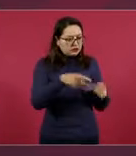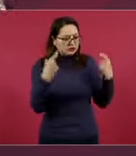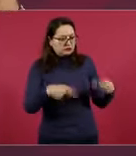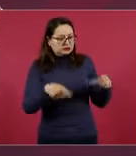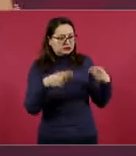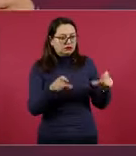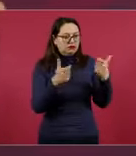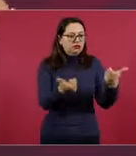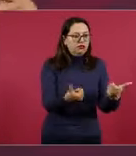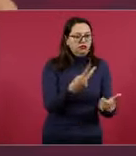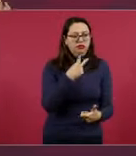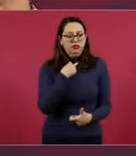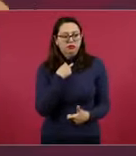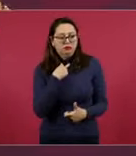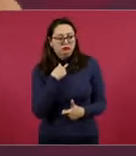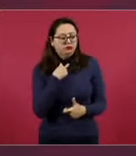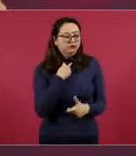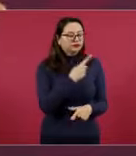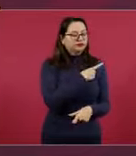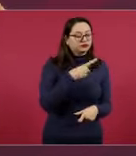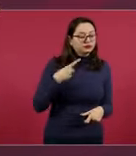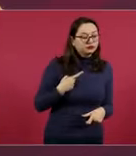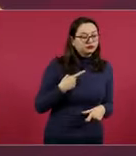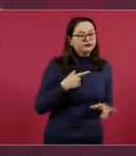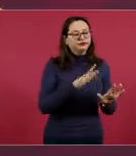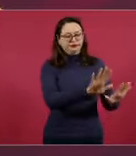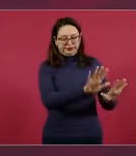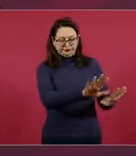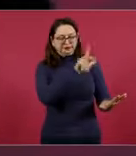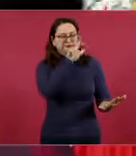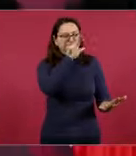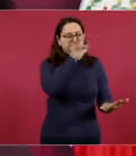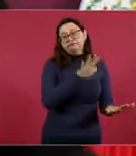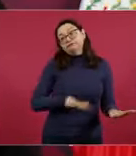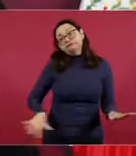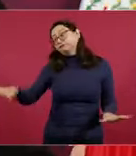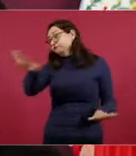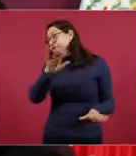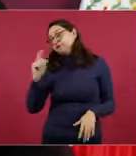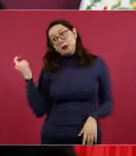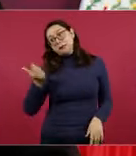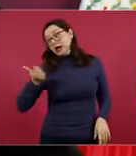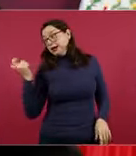de unos cuantos banqueros, empresarios, en deuda pública.